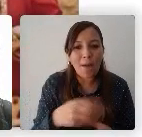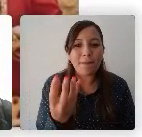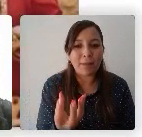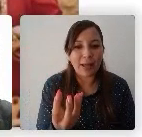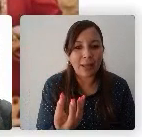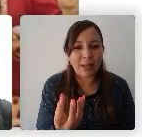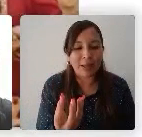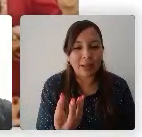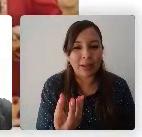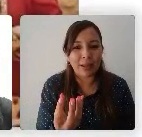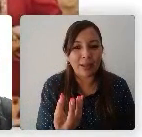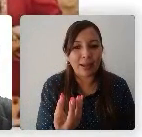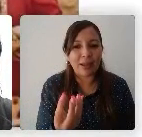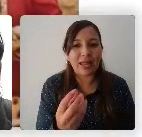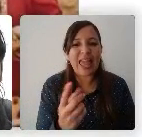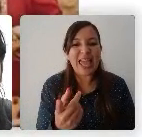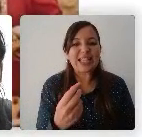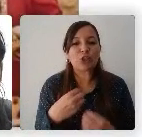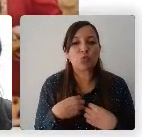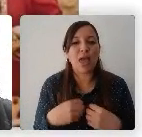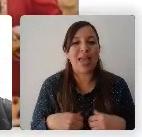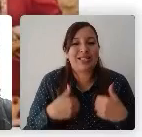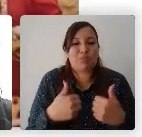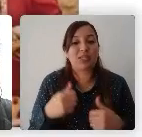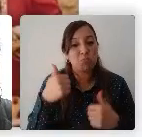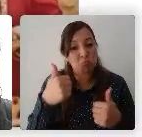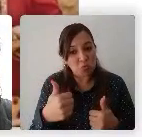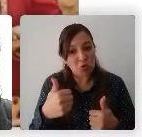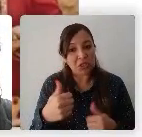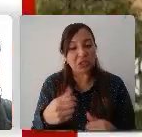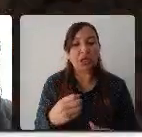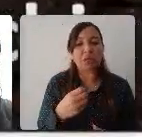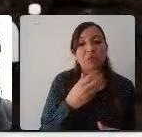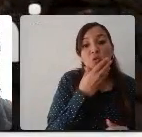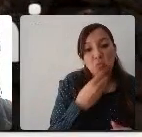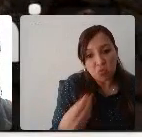una experiencia muy, muy interesante también de conocimiento, de sabiduría, ¿no?